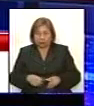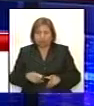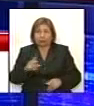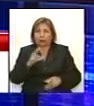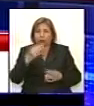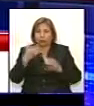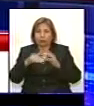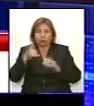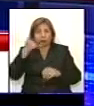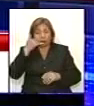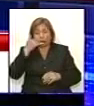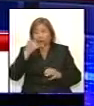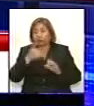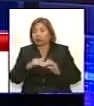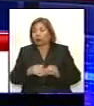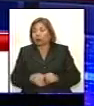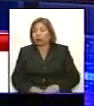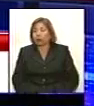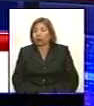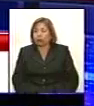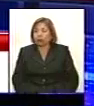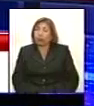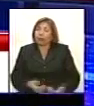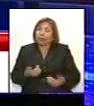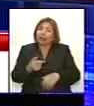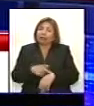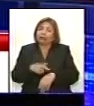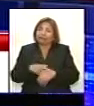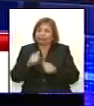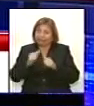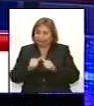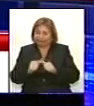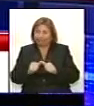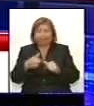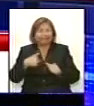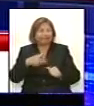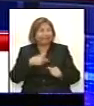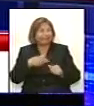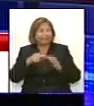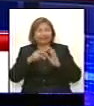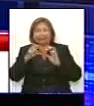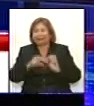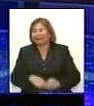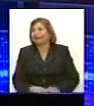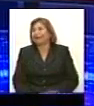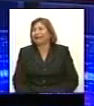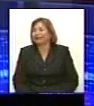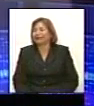virtuales. Nosotros a esta hora ya lo invitamos a continuar con nuestra programación.